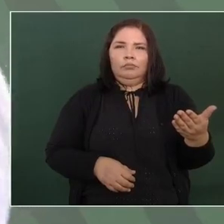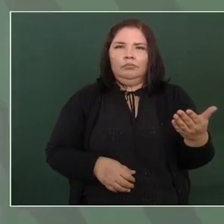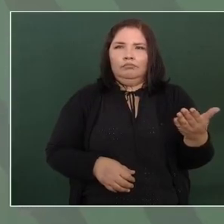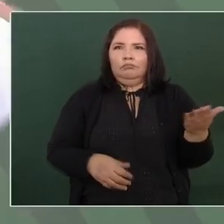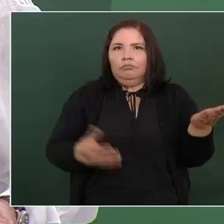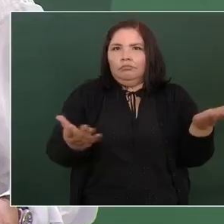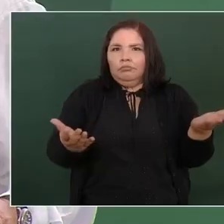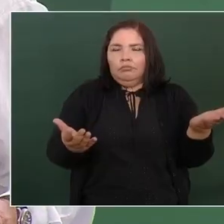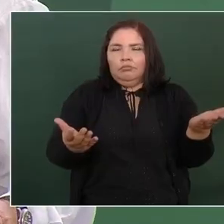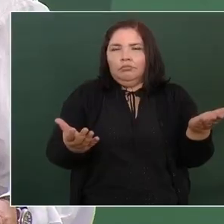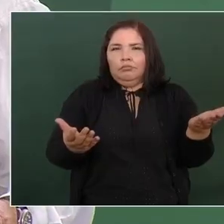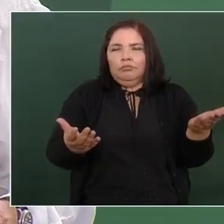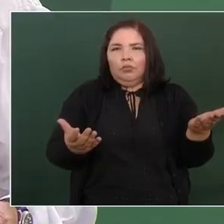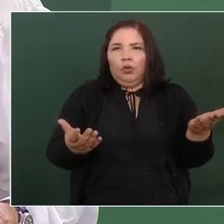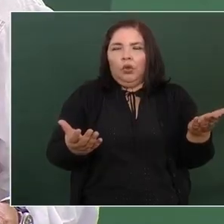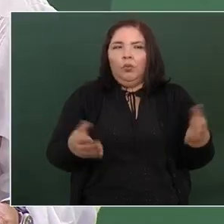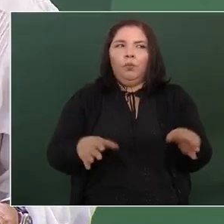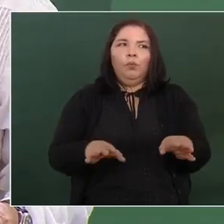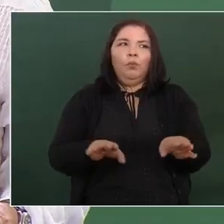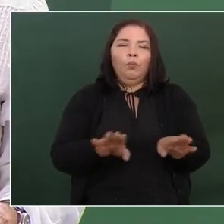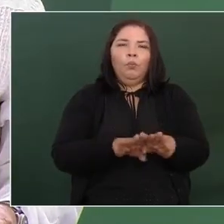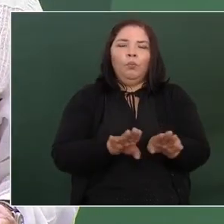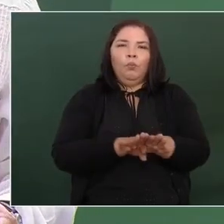Pues no ven cómo